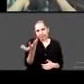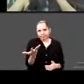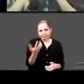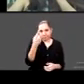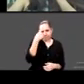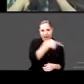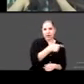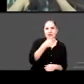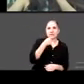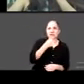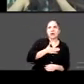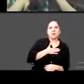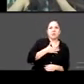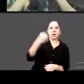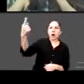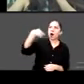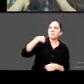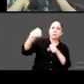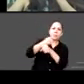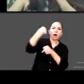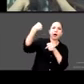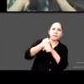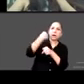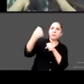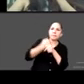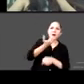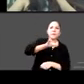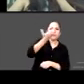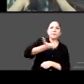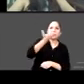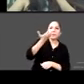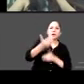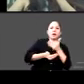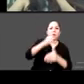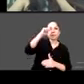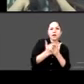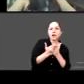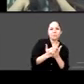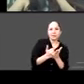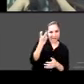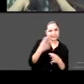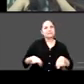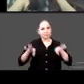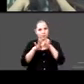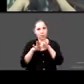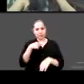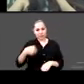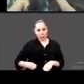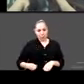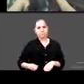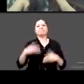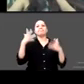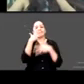se le convertirá en sufrimiento, tampoco en trauma. La siguiente, por favor. Otra consecuencia